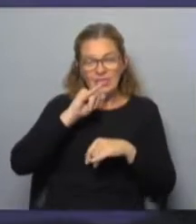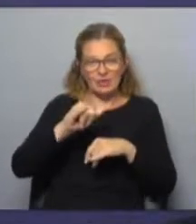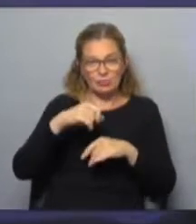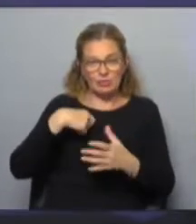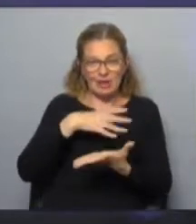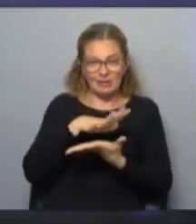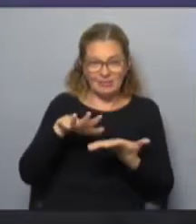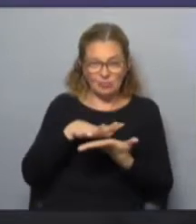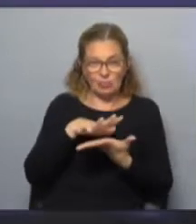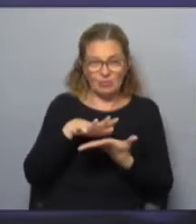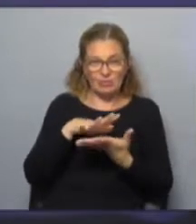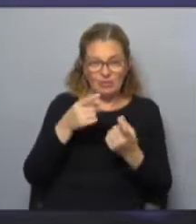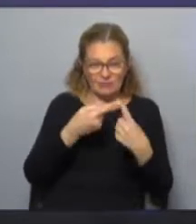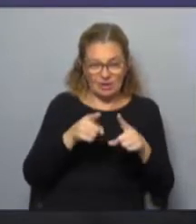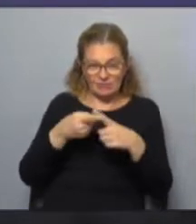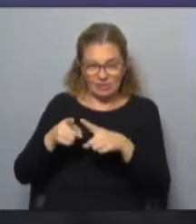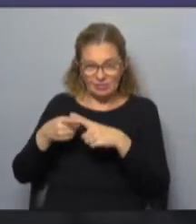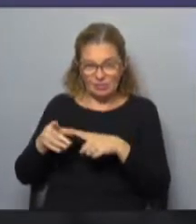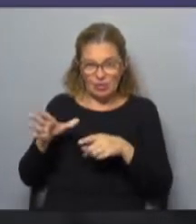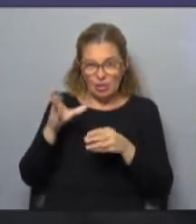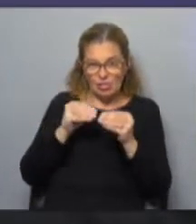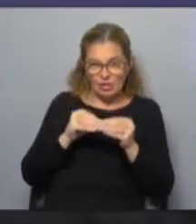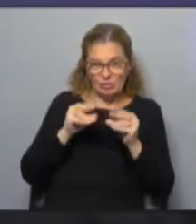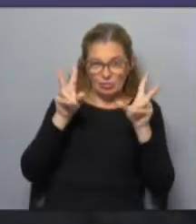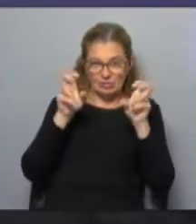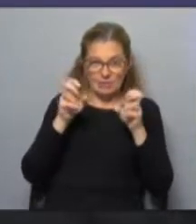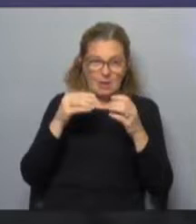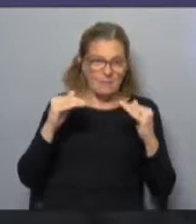de situaciones diversas, pero todas dentro del mismo tema.